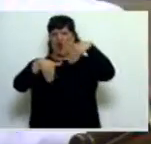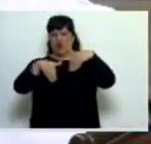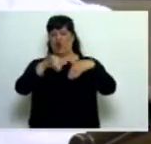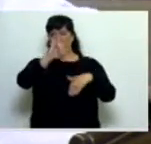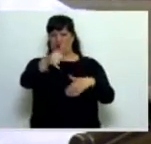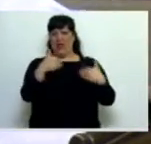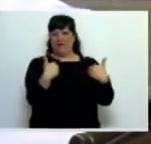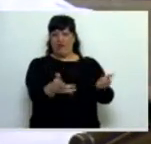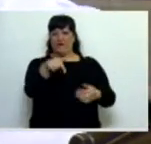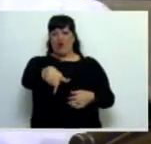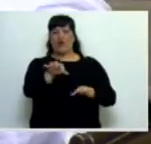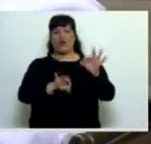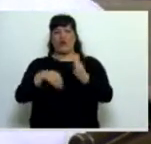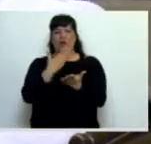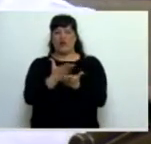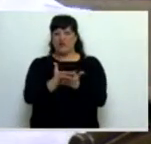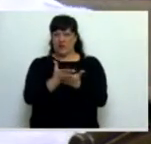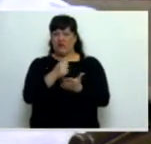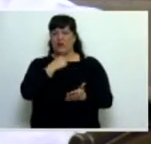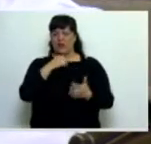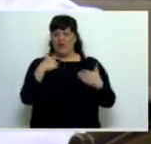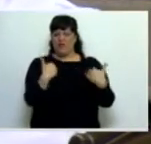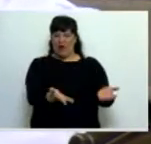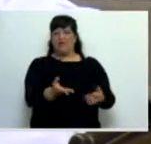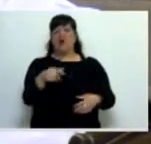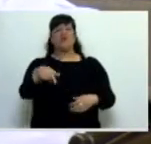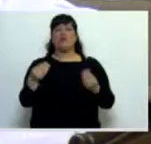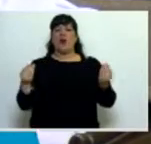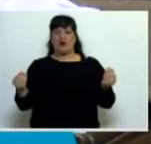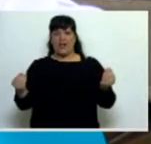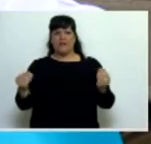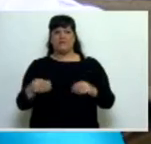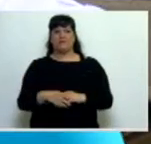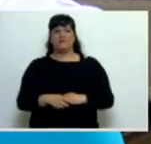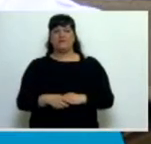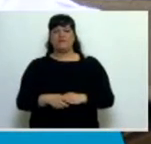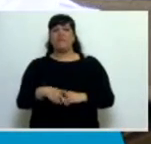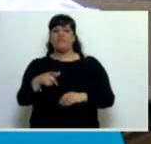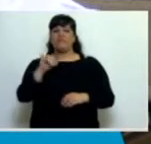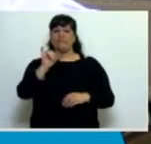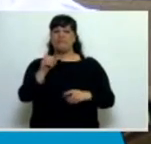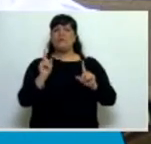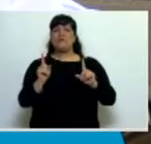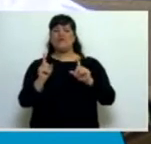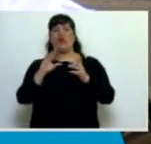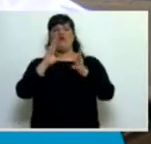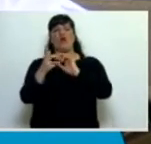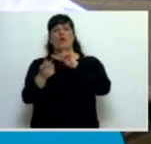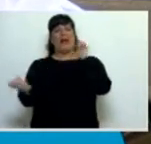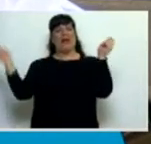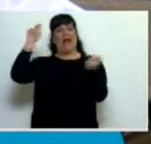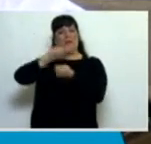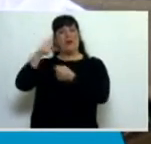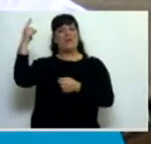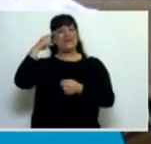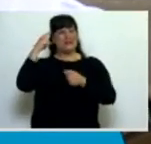esta iniciativa, fundamentalmente basado en que obedece a este cambio de paradigma